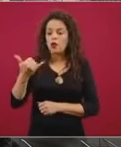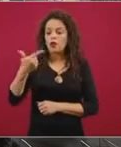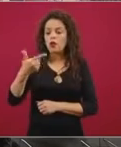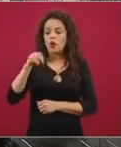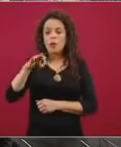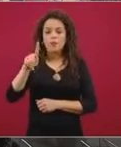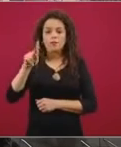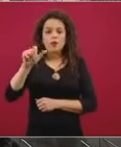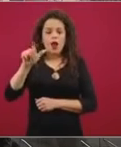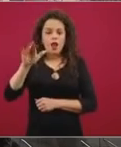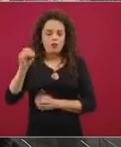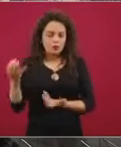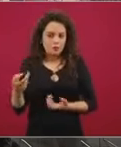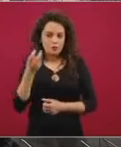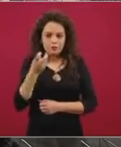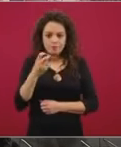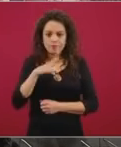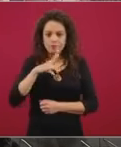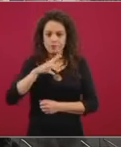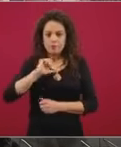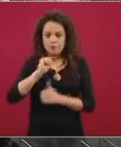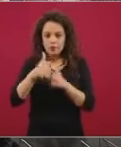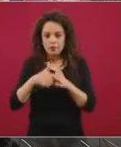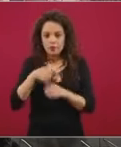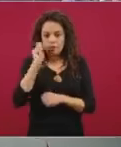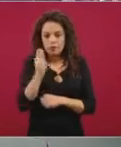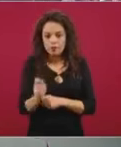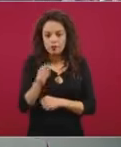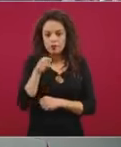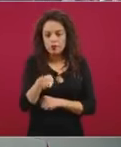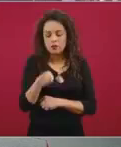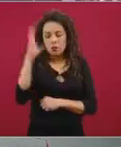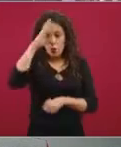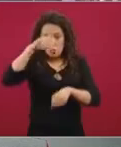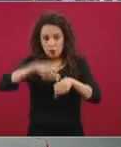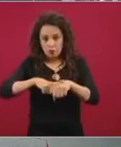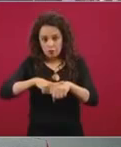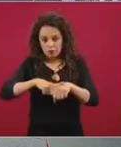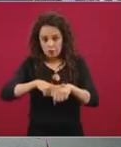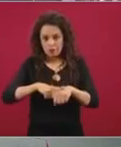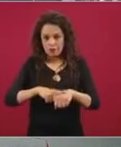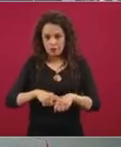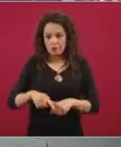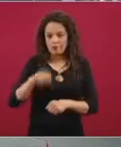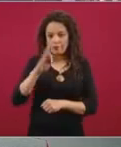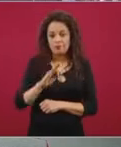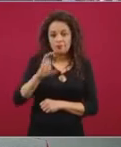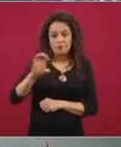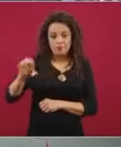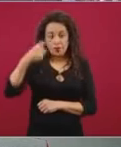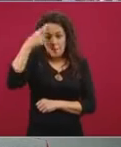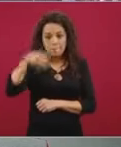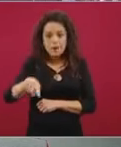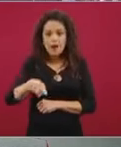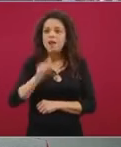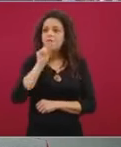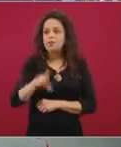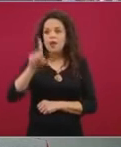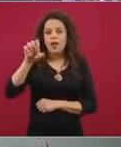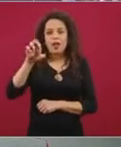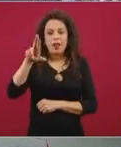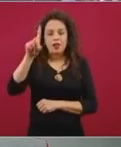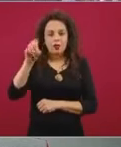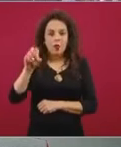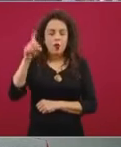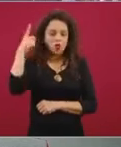hay como algo del Fondo de Cultura que también incluyan a los paisanos de Lerdo, Durango, ¿no? Seguro están